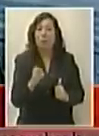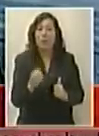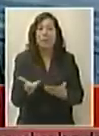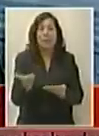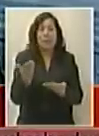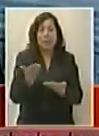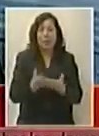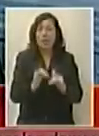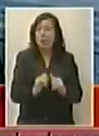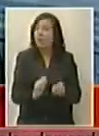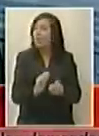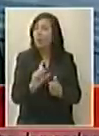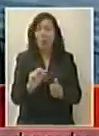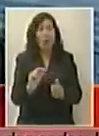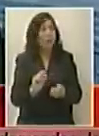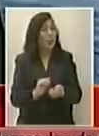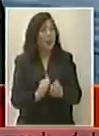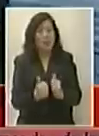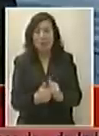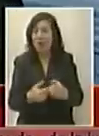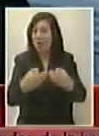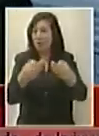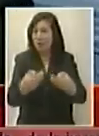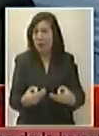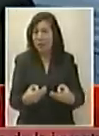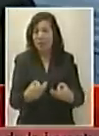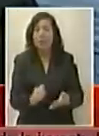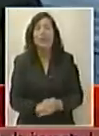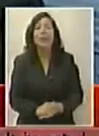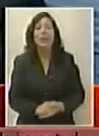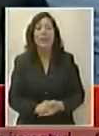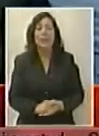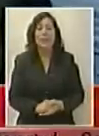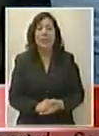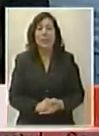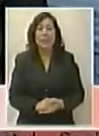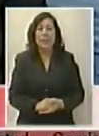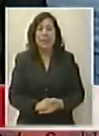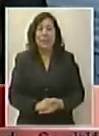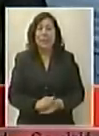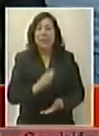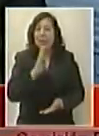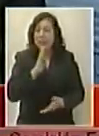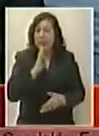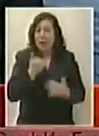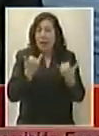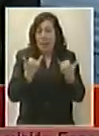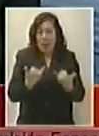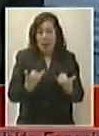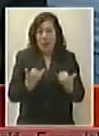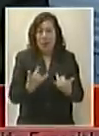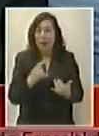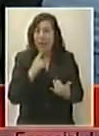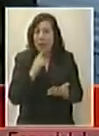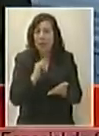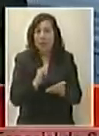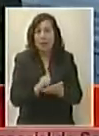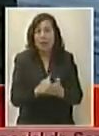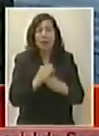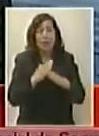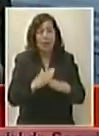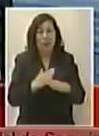se resisten a este cambio el verdadero motivo es el siguiente el sistema actual que es el que están